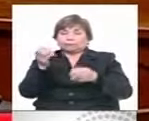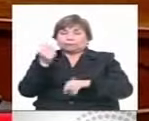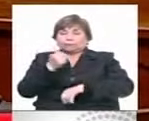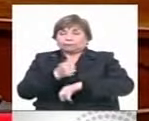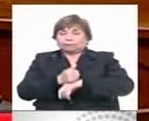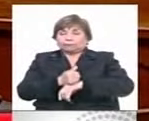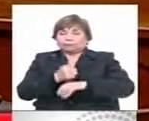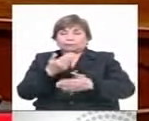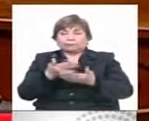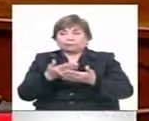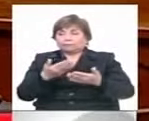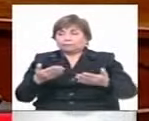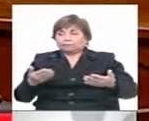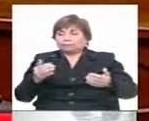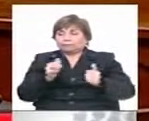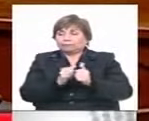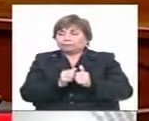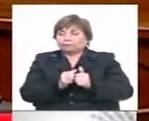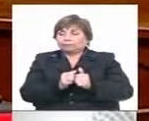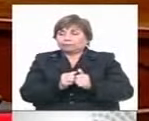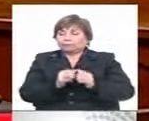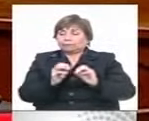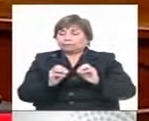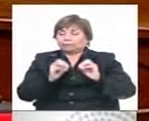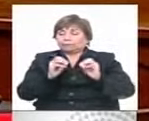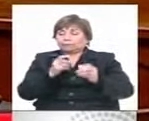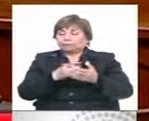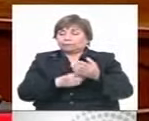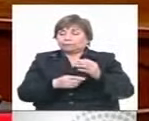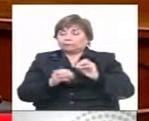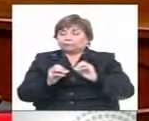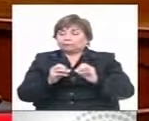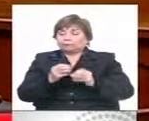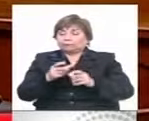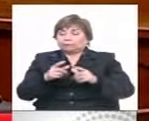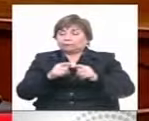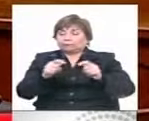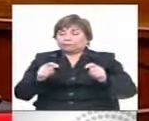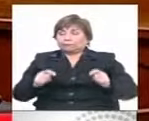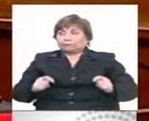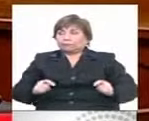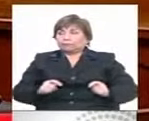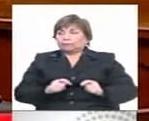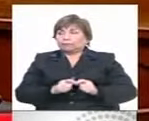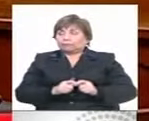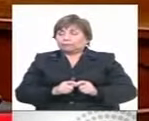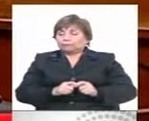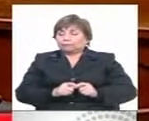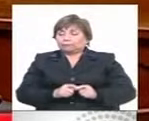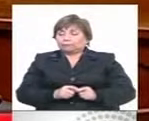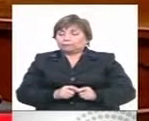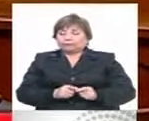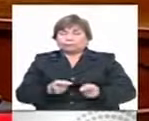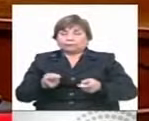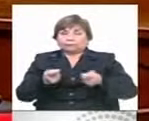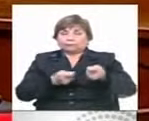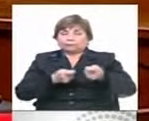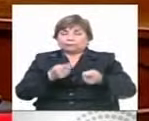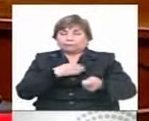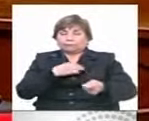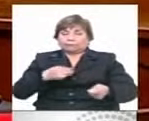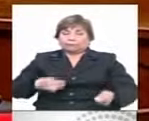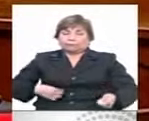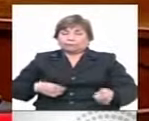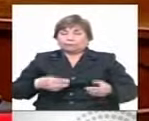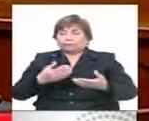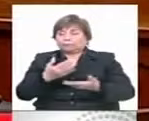cual cimentar los procesos para el uso y manejo del territorio y que será presentado por el Ejecutivo al Congreso de